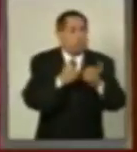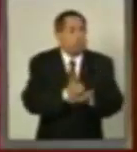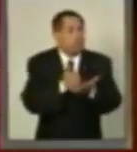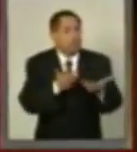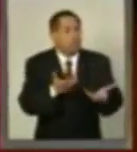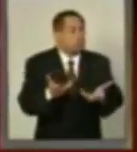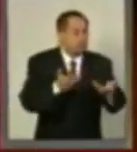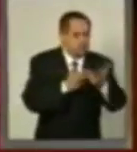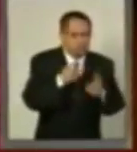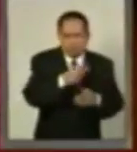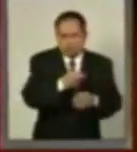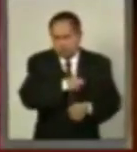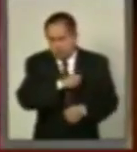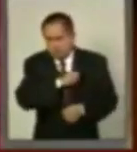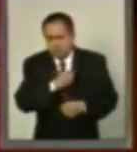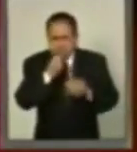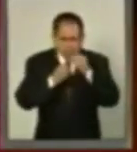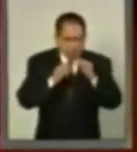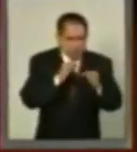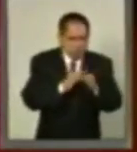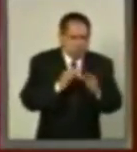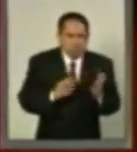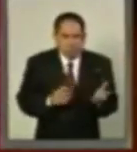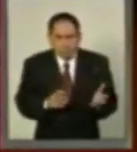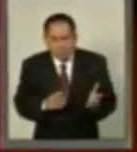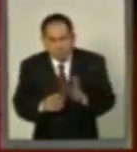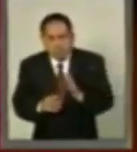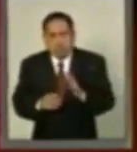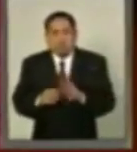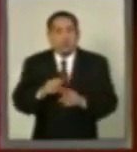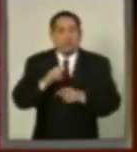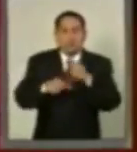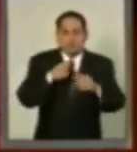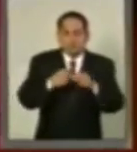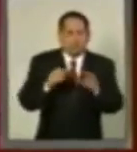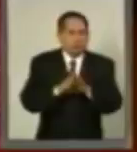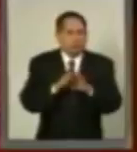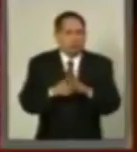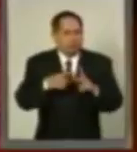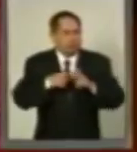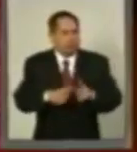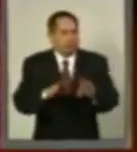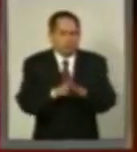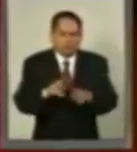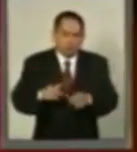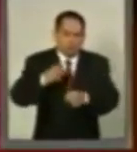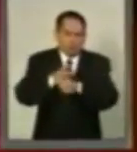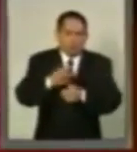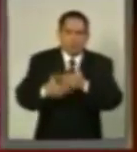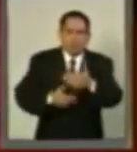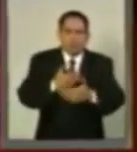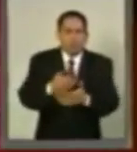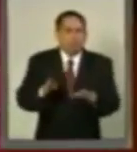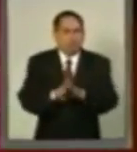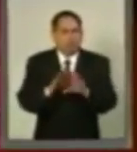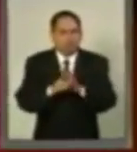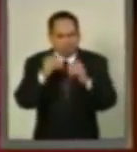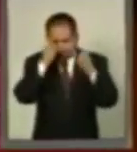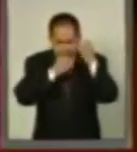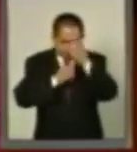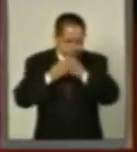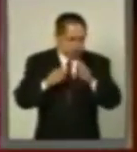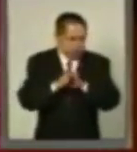atenderles en su salud, en su alimentación, y al mismo tiempo empezar con el segundo proceso que es la